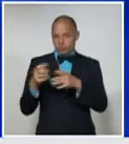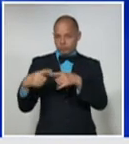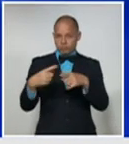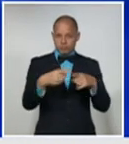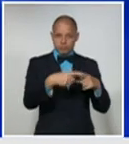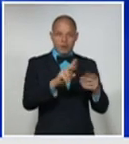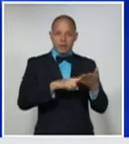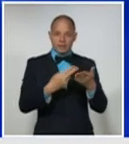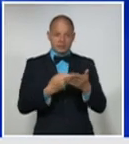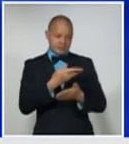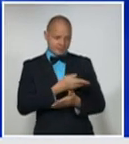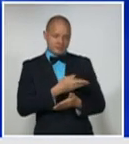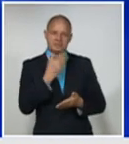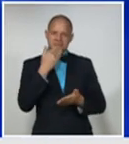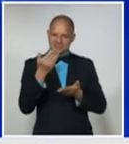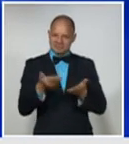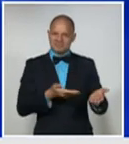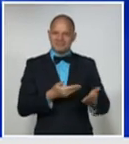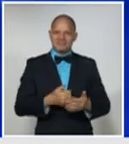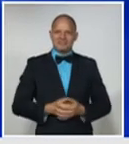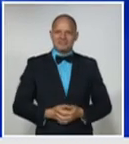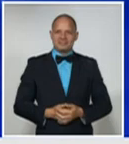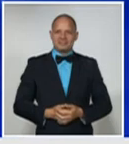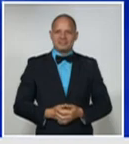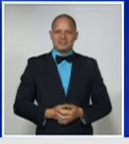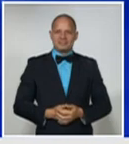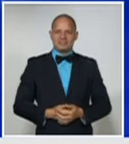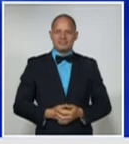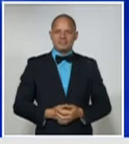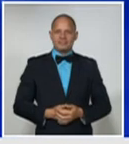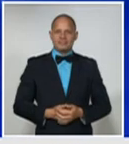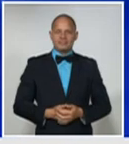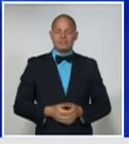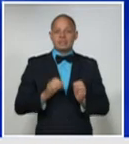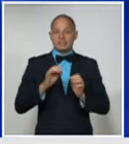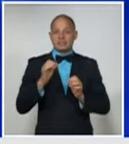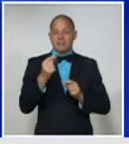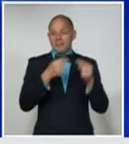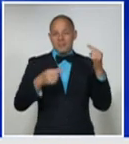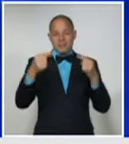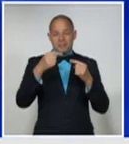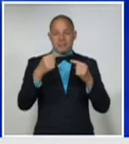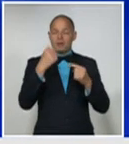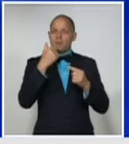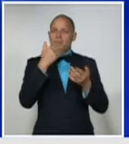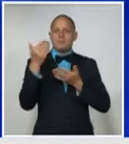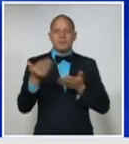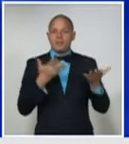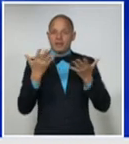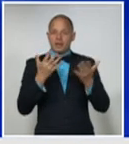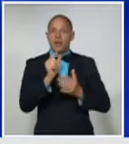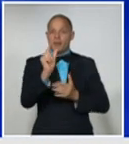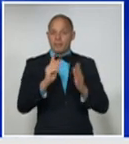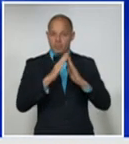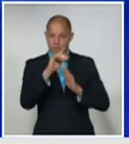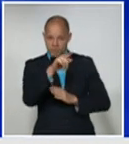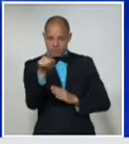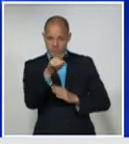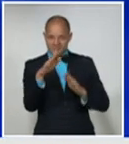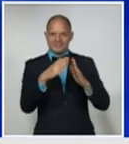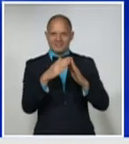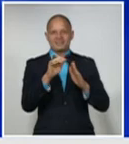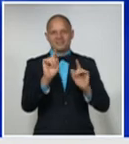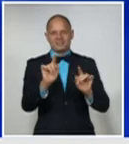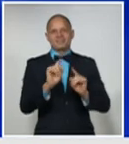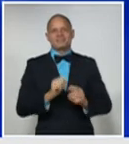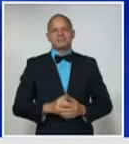intérprete de lenguas de señas y fundamentalmente las personas que escuchan la información todos los días.